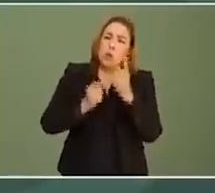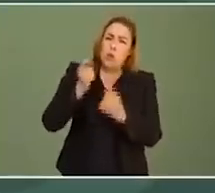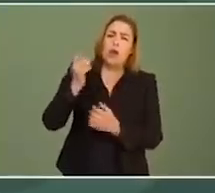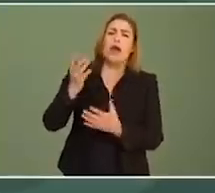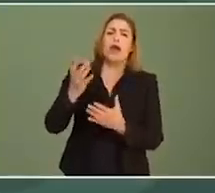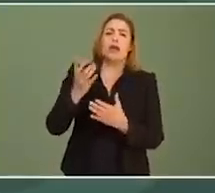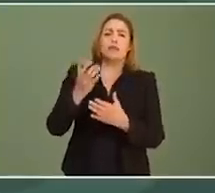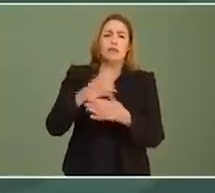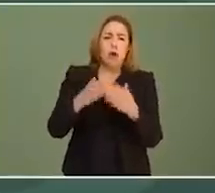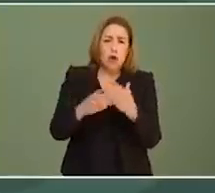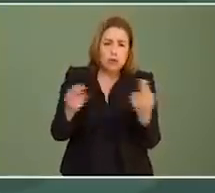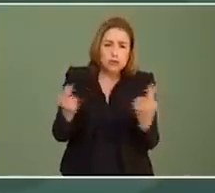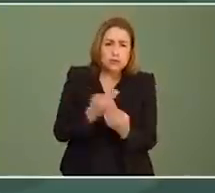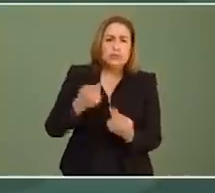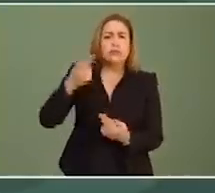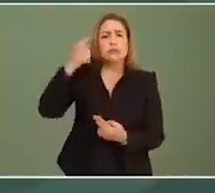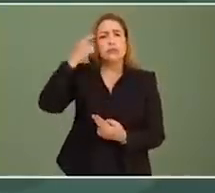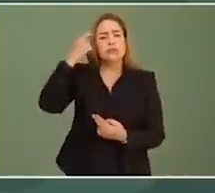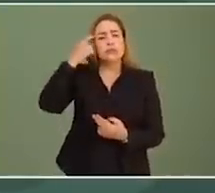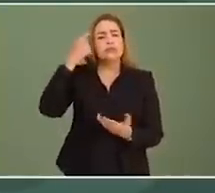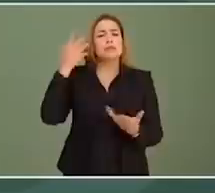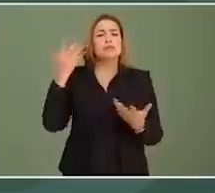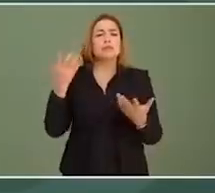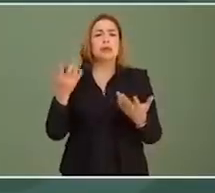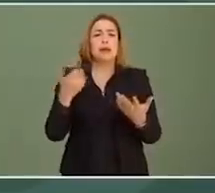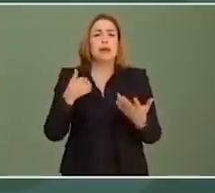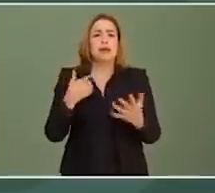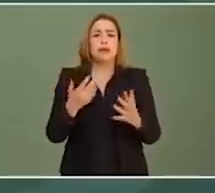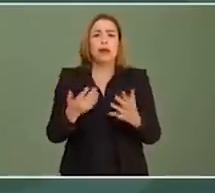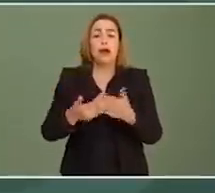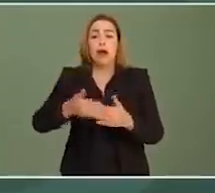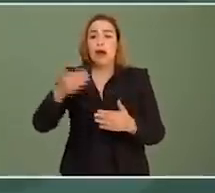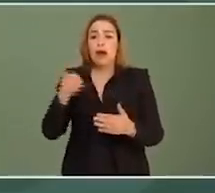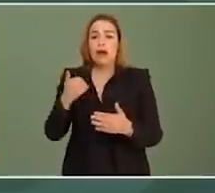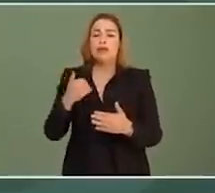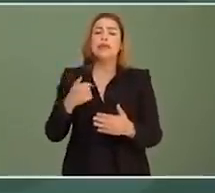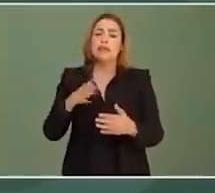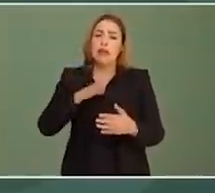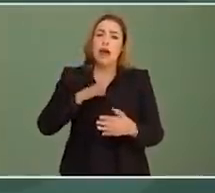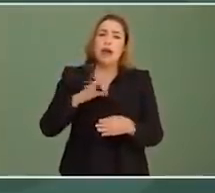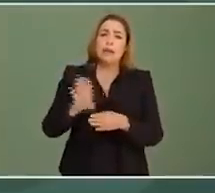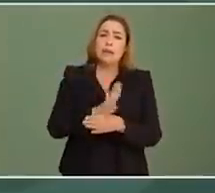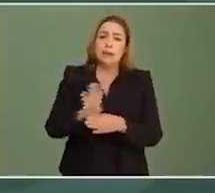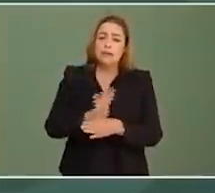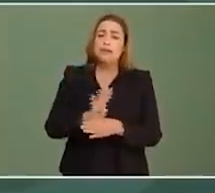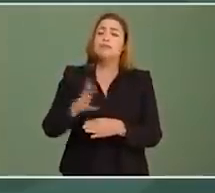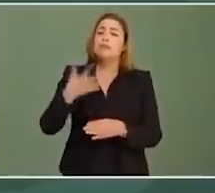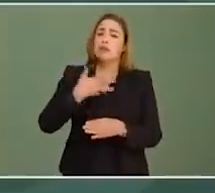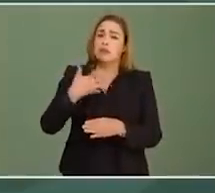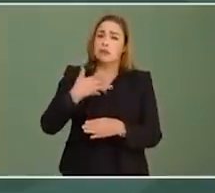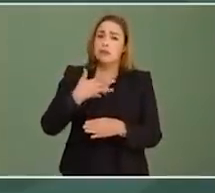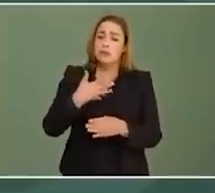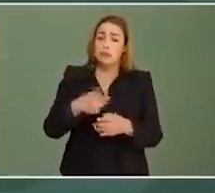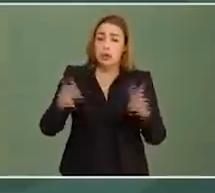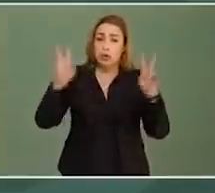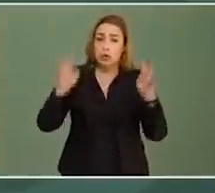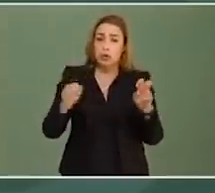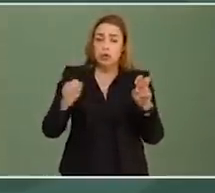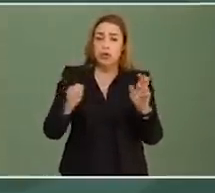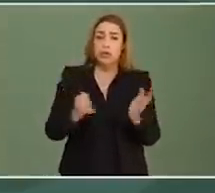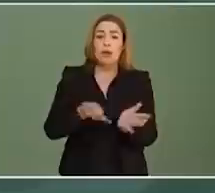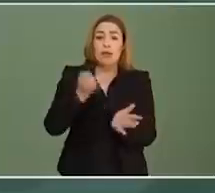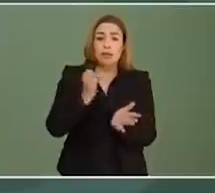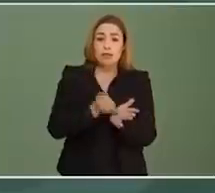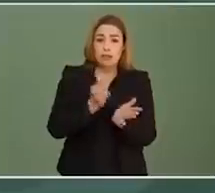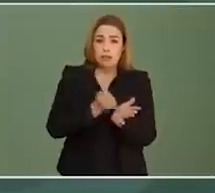a ciertos beneficios que tienen y tendrán los usuarios con el tema del impuesto sobre la renta haya